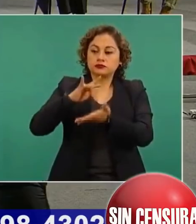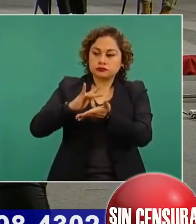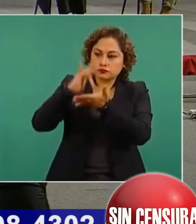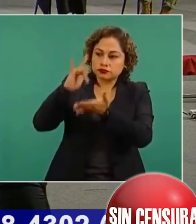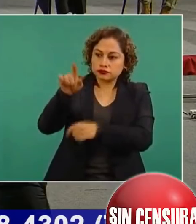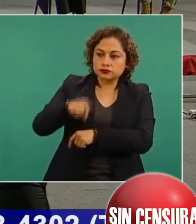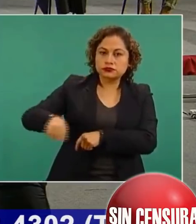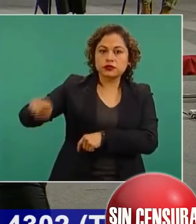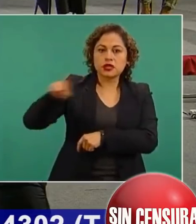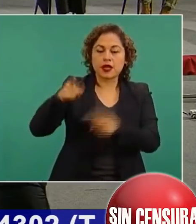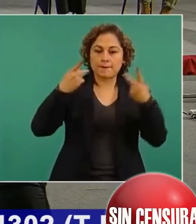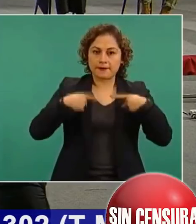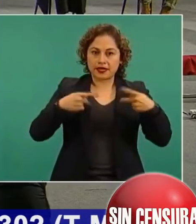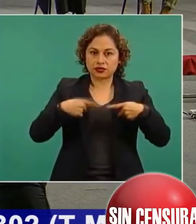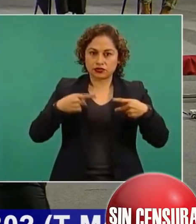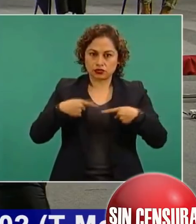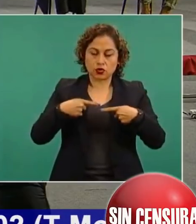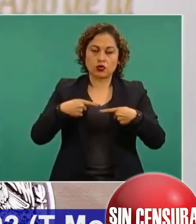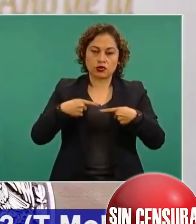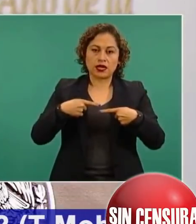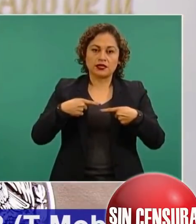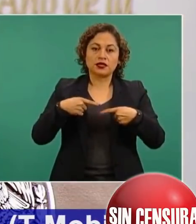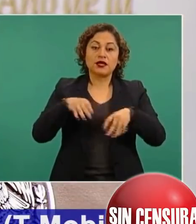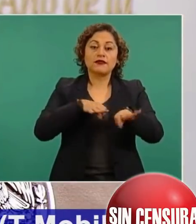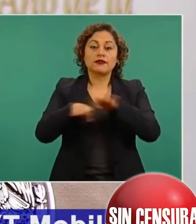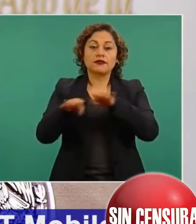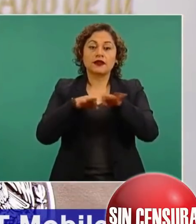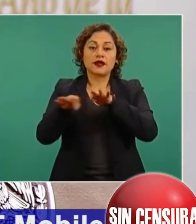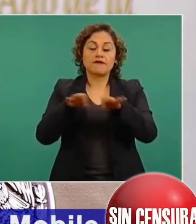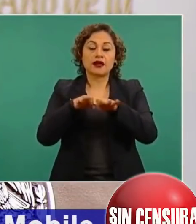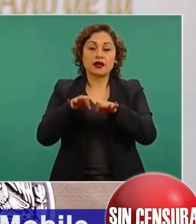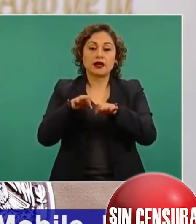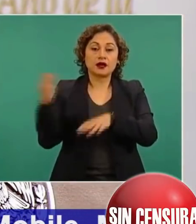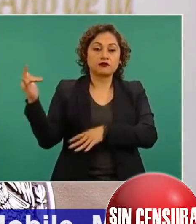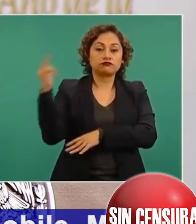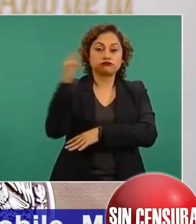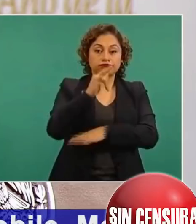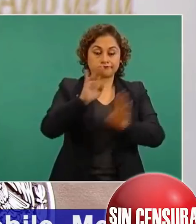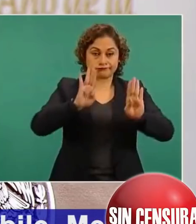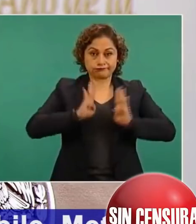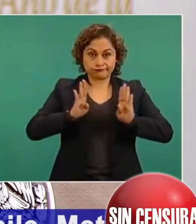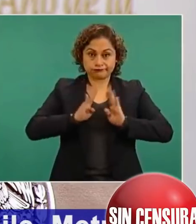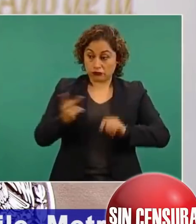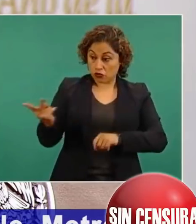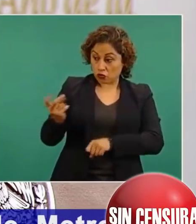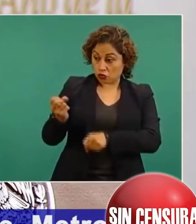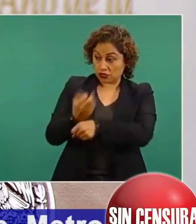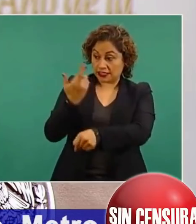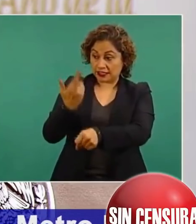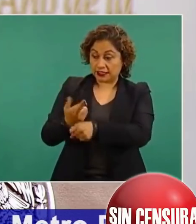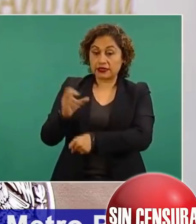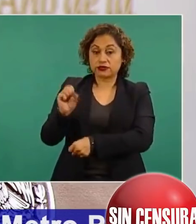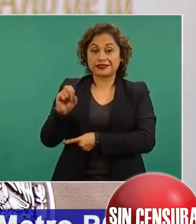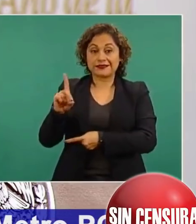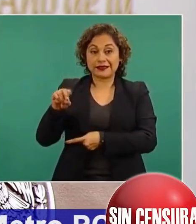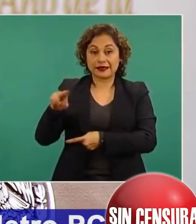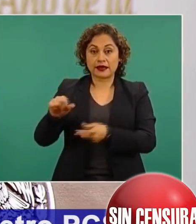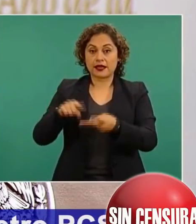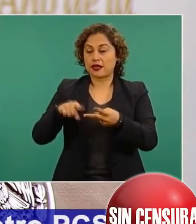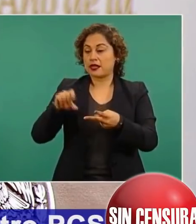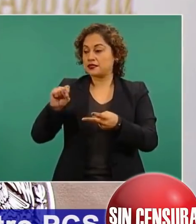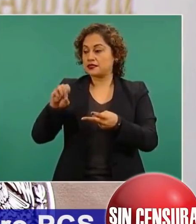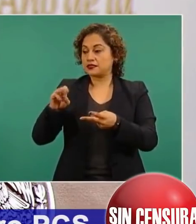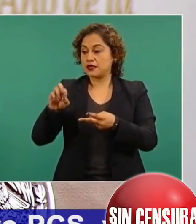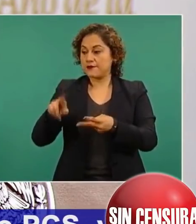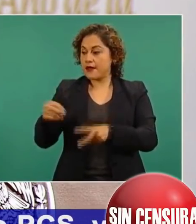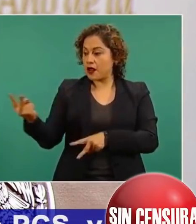Armadas, aquí presentes los dos secretarios de Defensa y de Marina, porque gracias a ellos y la experiencia logística